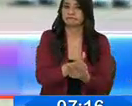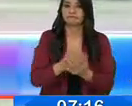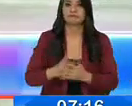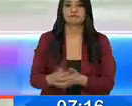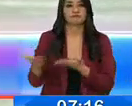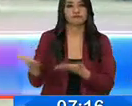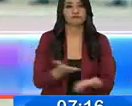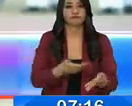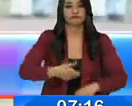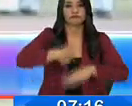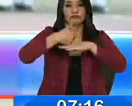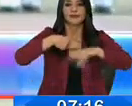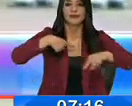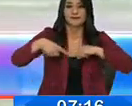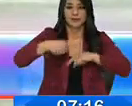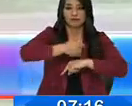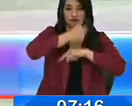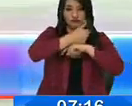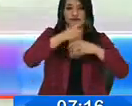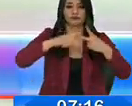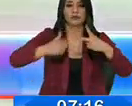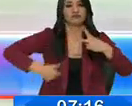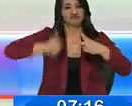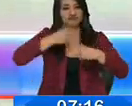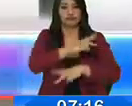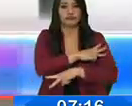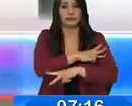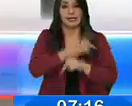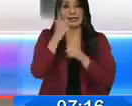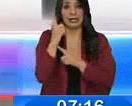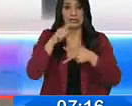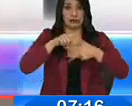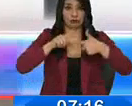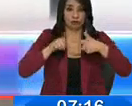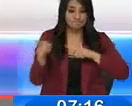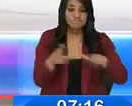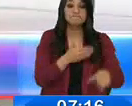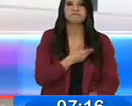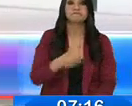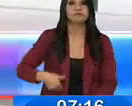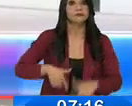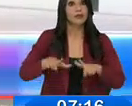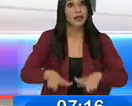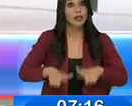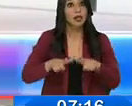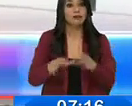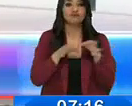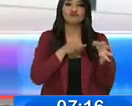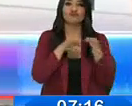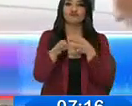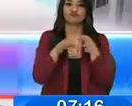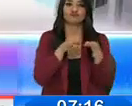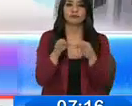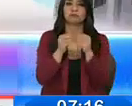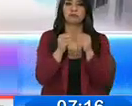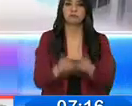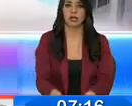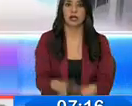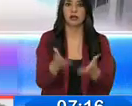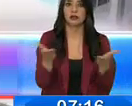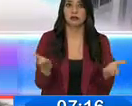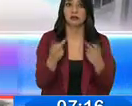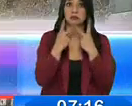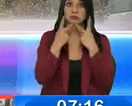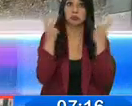del jefe del Comando Conjunto y del comandante del Ejército, el primer mandatario Lenín Moreno se refirió a las afectaciones de bienes públicos y